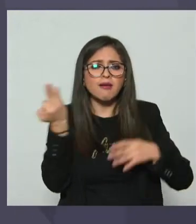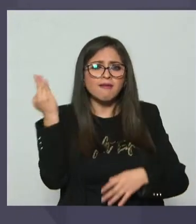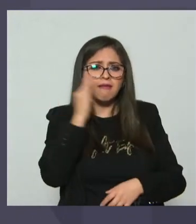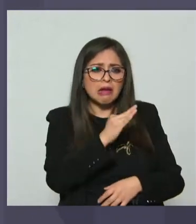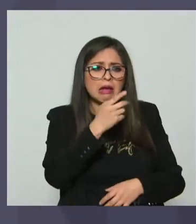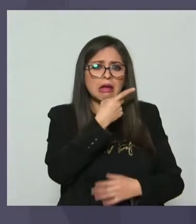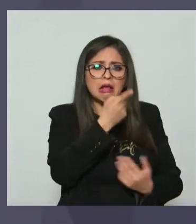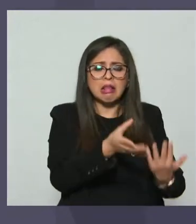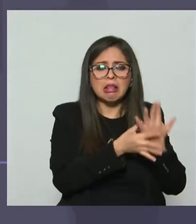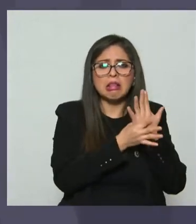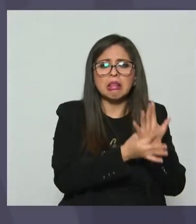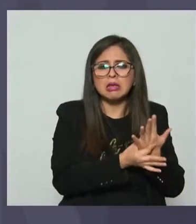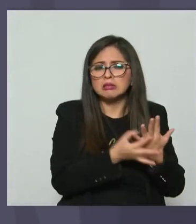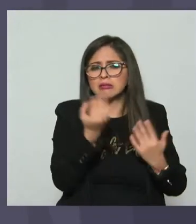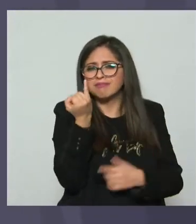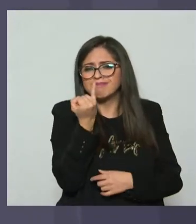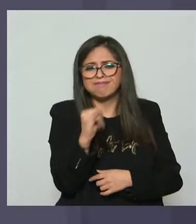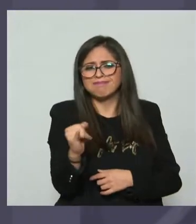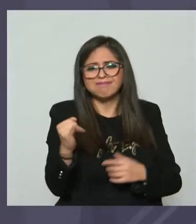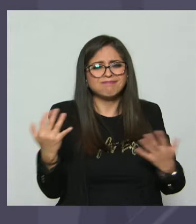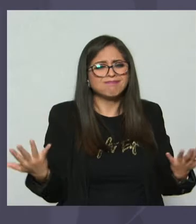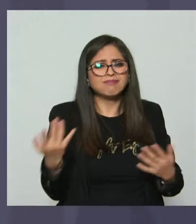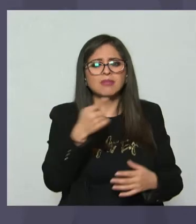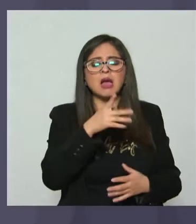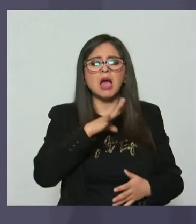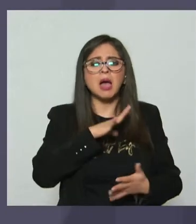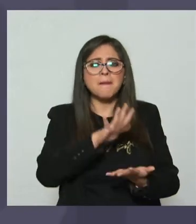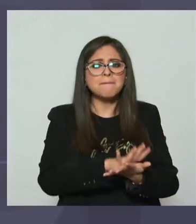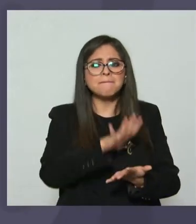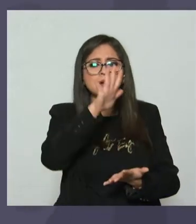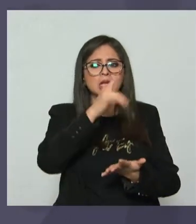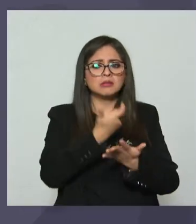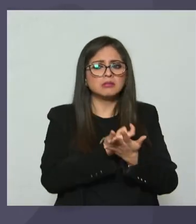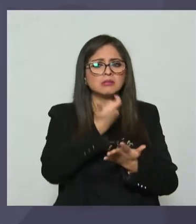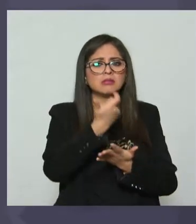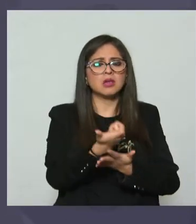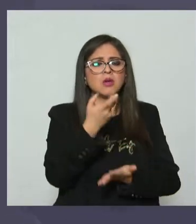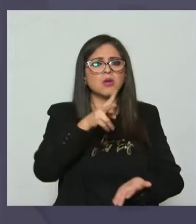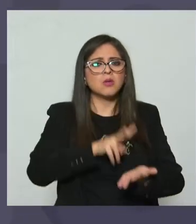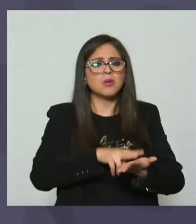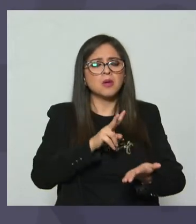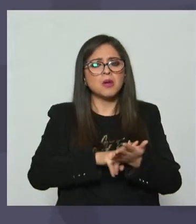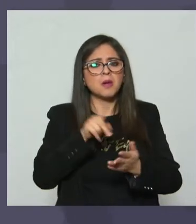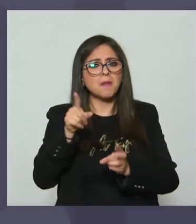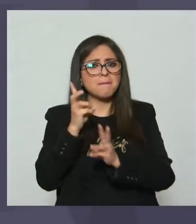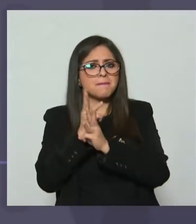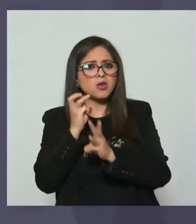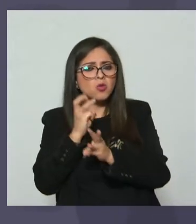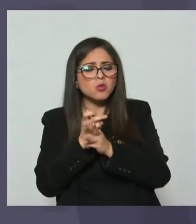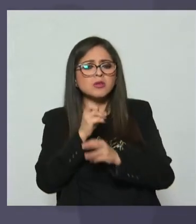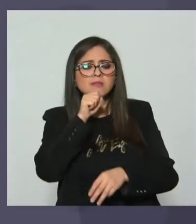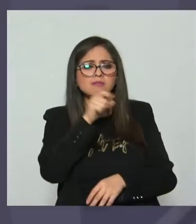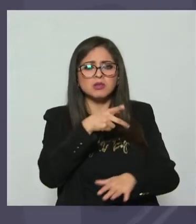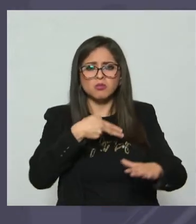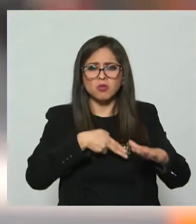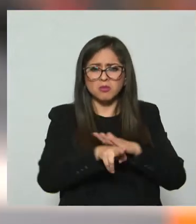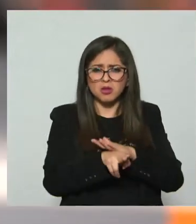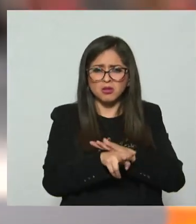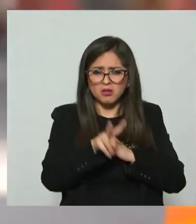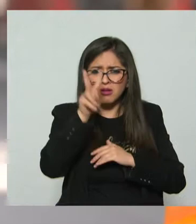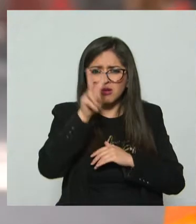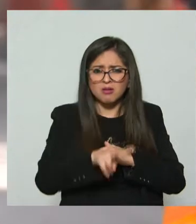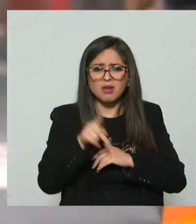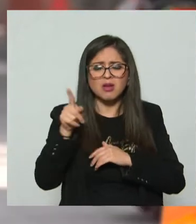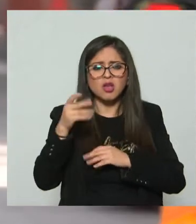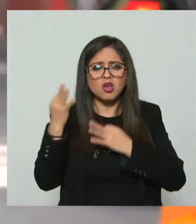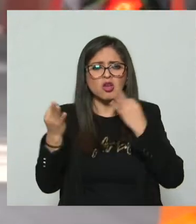un rumor absurdo en el sentido de que habrá un incremento en el precio del Metrobús y del metro. No. ¿Qué piensas tú de estas fake